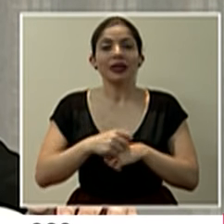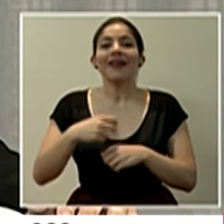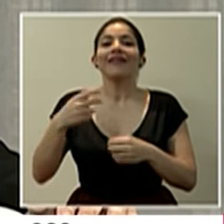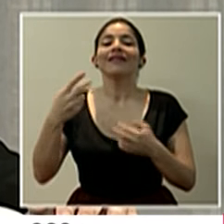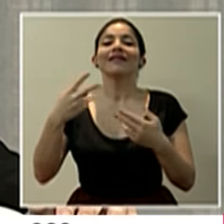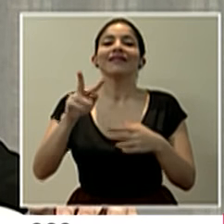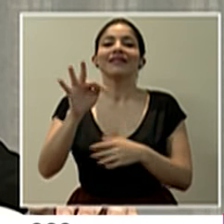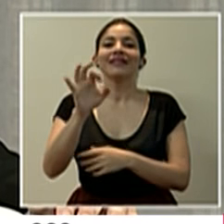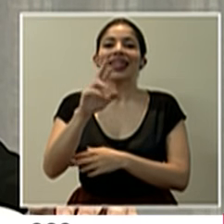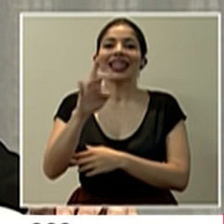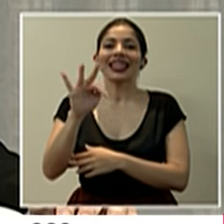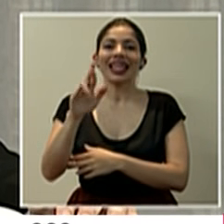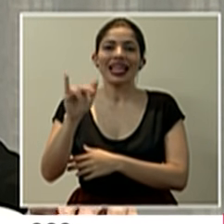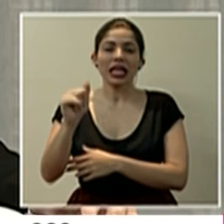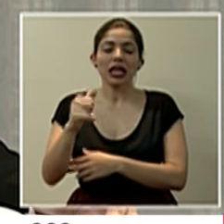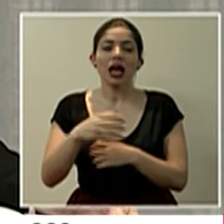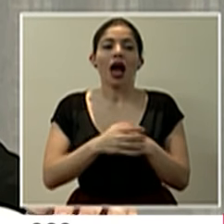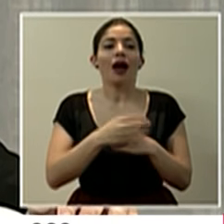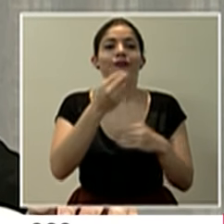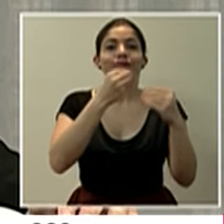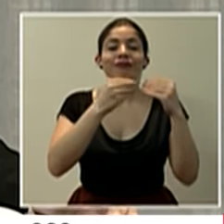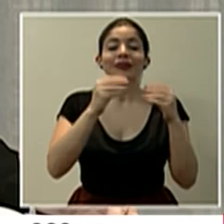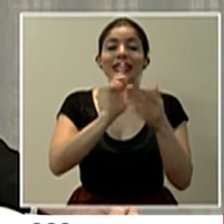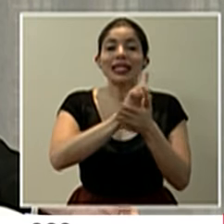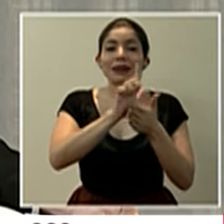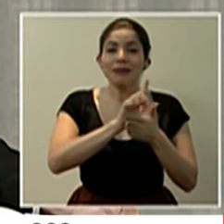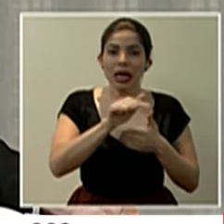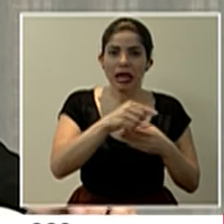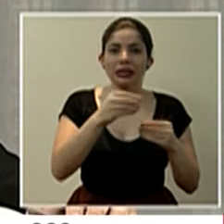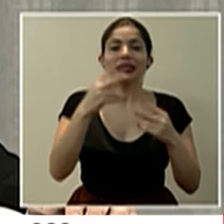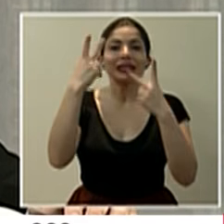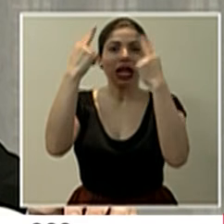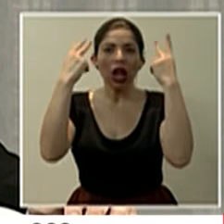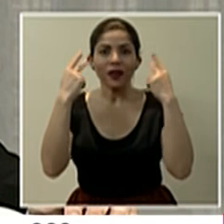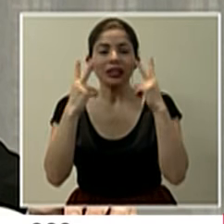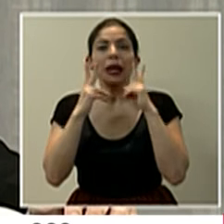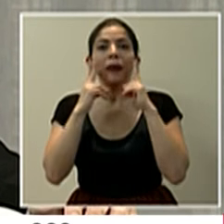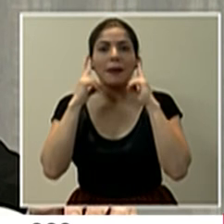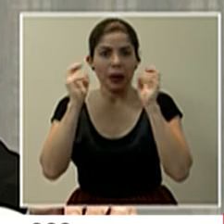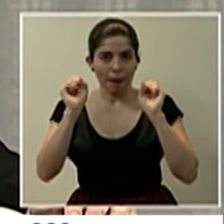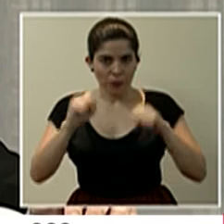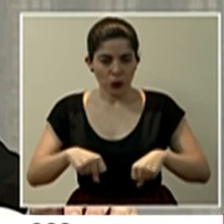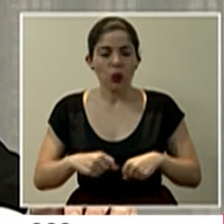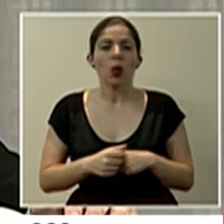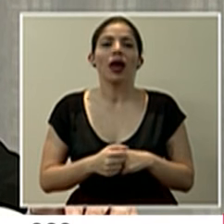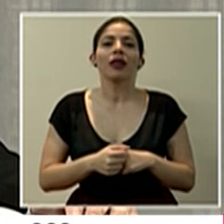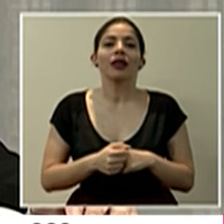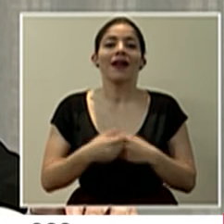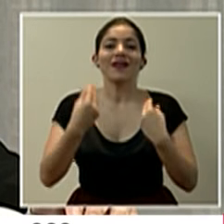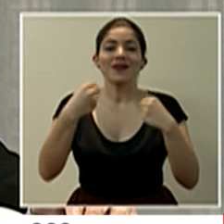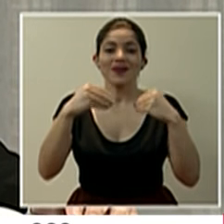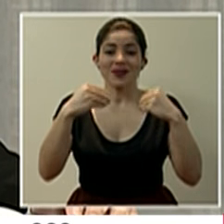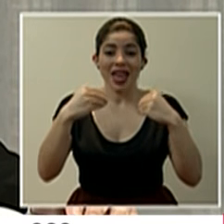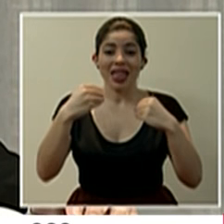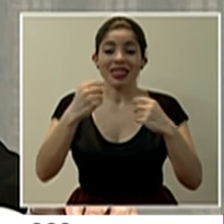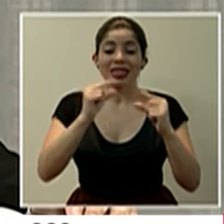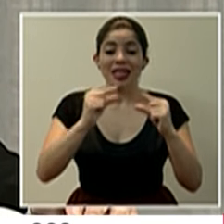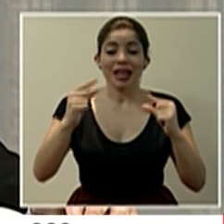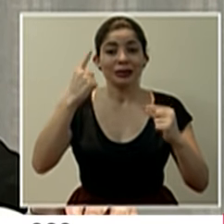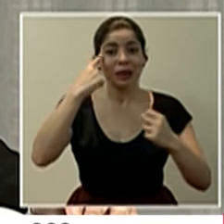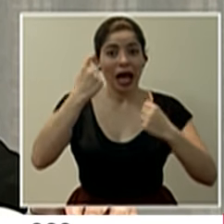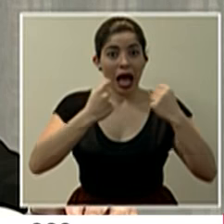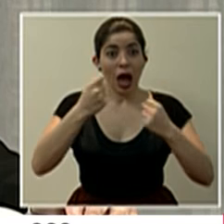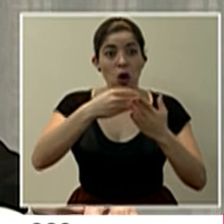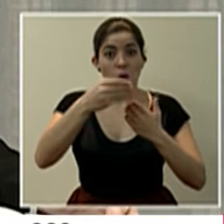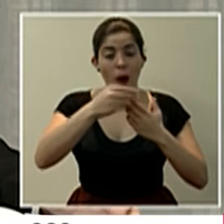ferreterías, establecimientos suministros de higiene, salones de belleza o barberías, ventas de accesorios o partes de